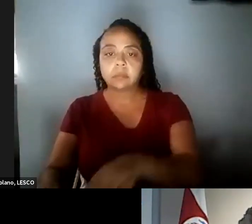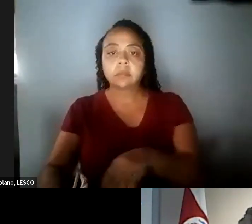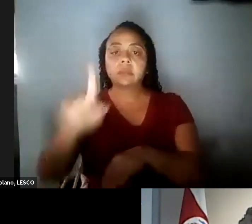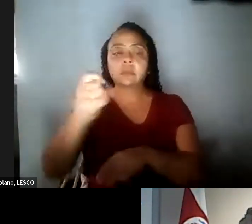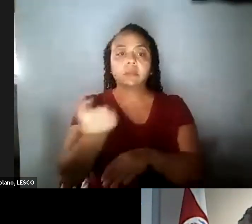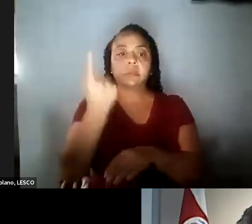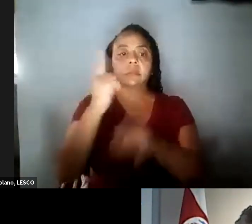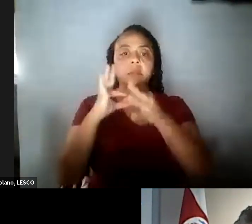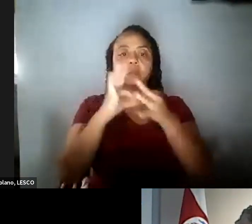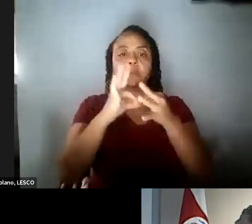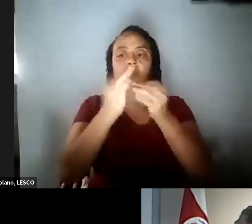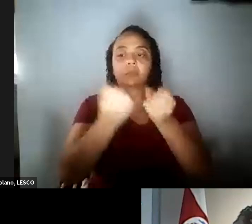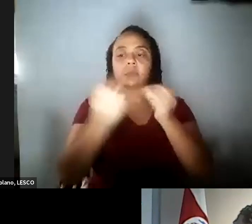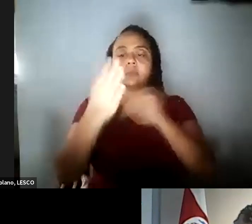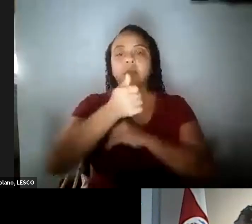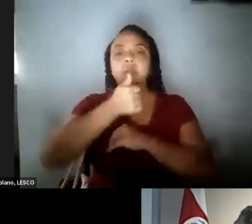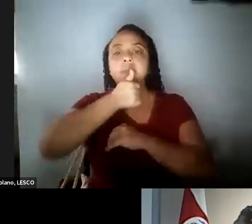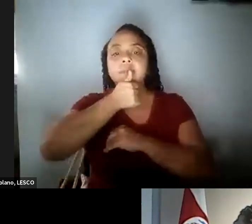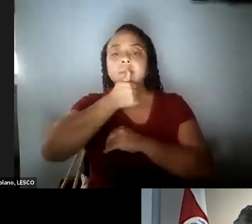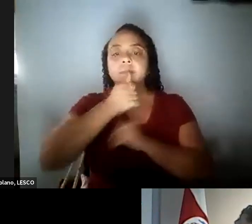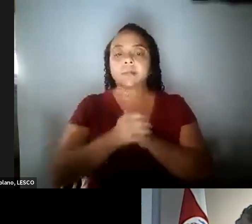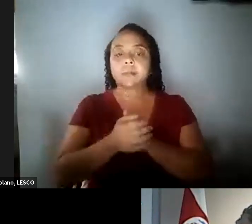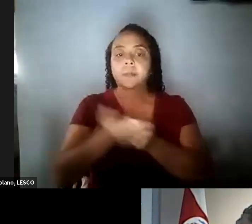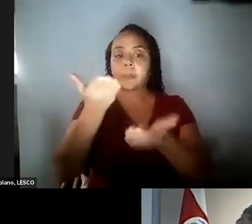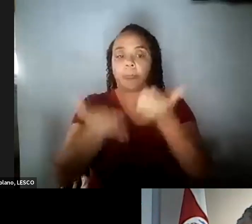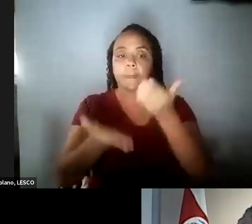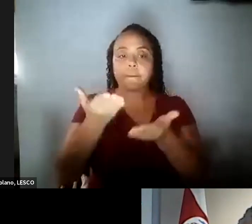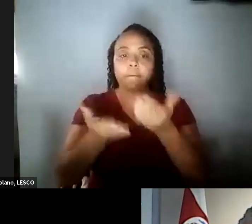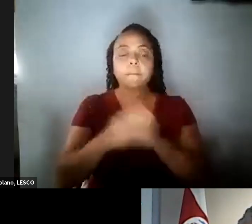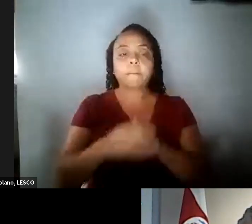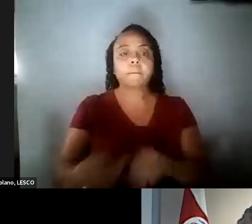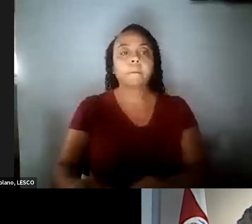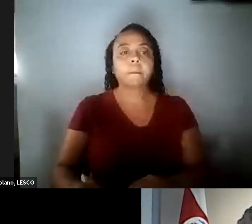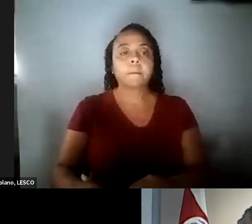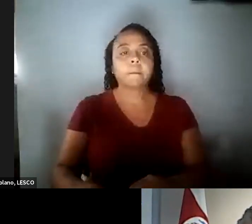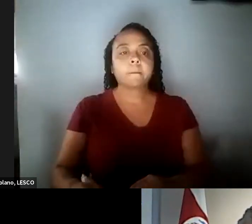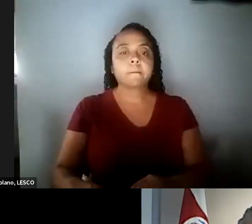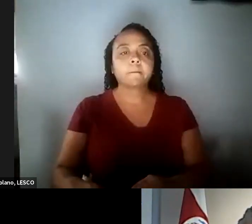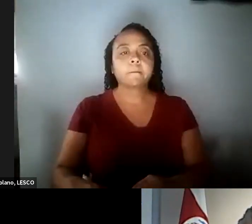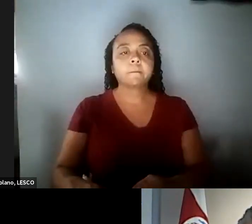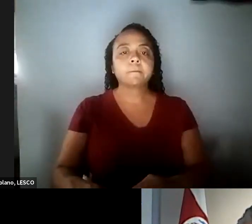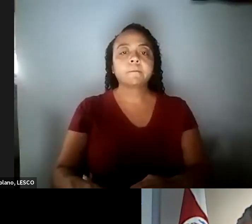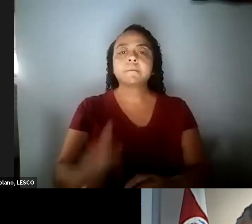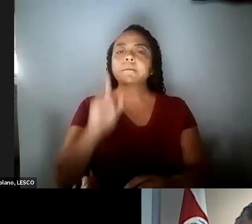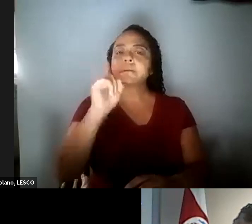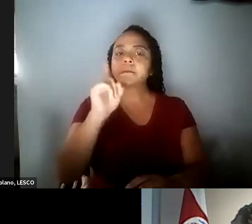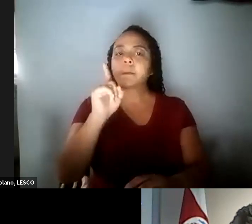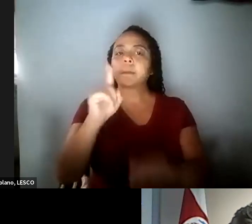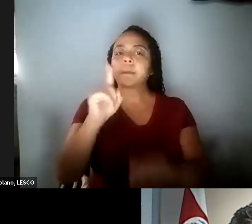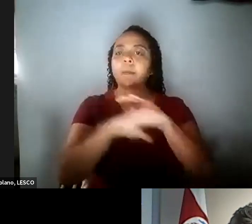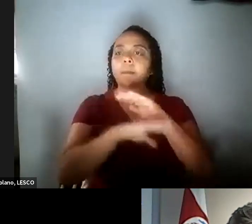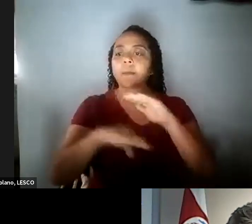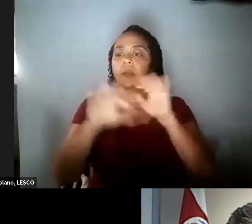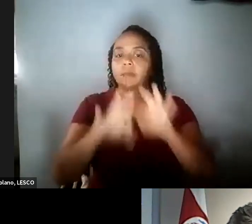alianzas público-privadas son quizá uno uno uno de los dos de los pilares fundamentales